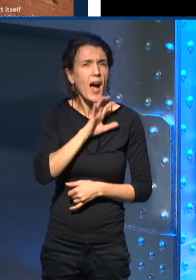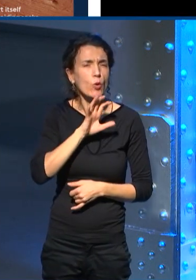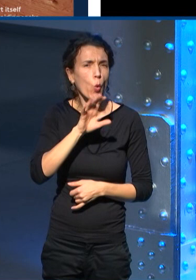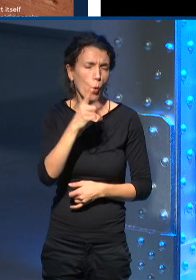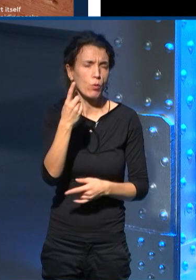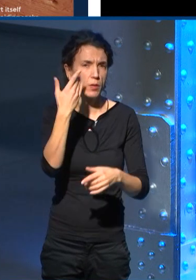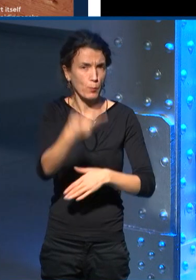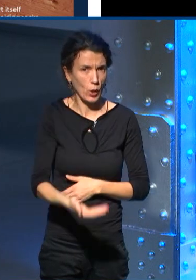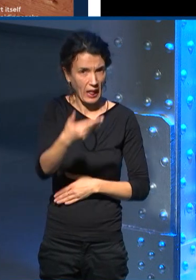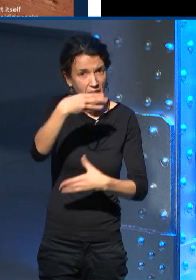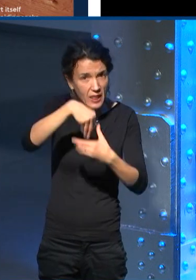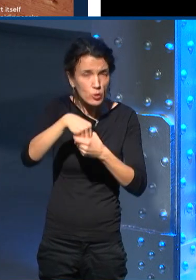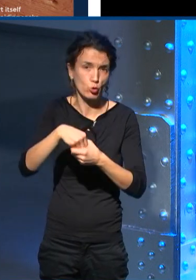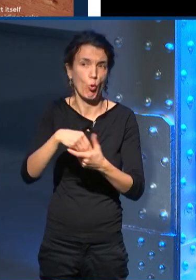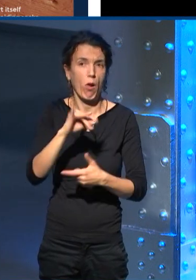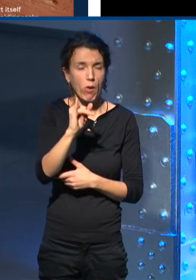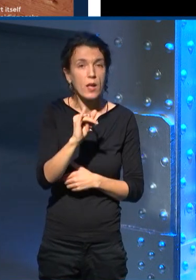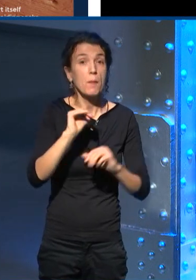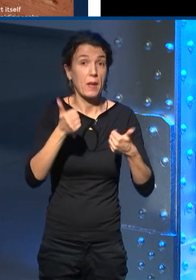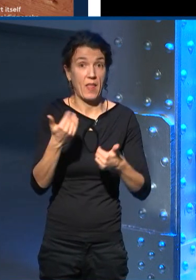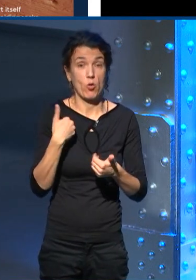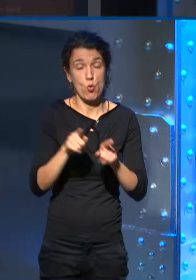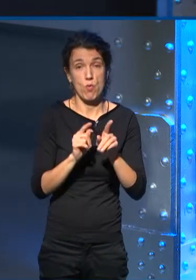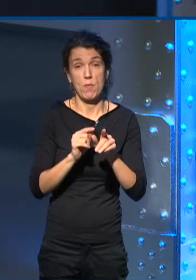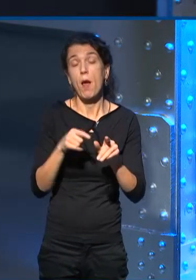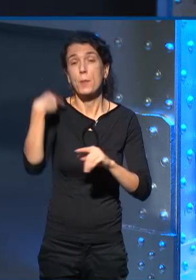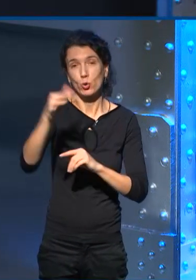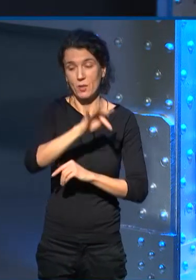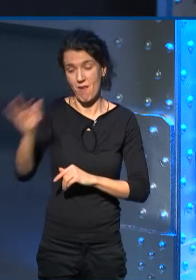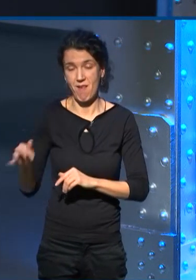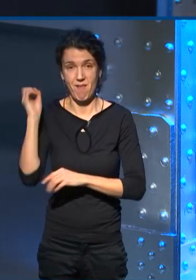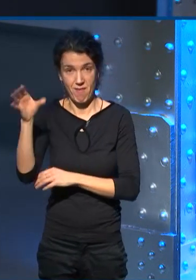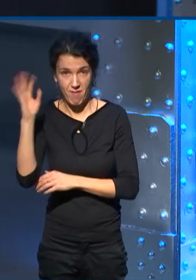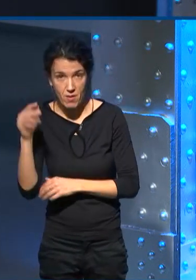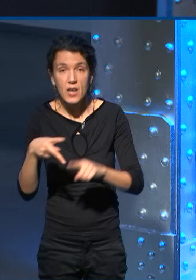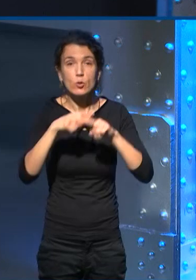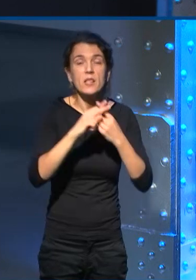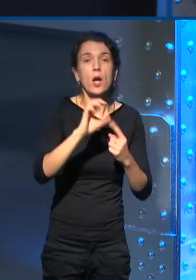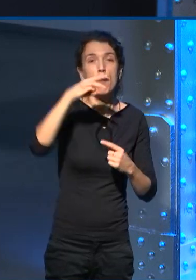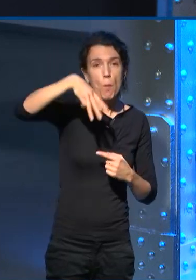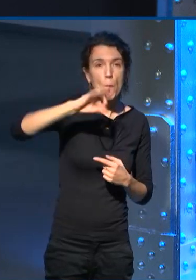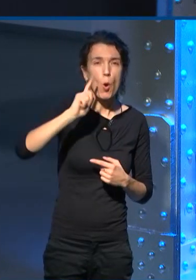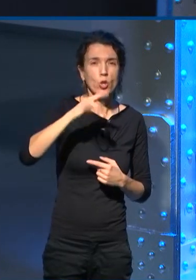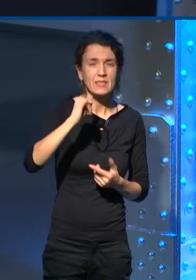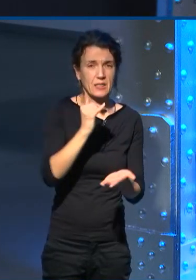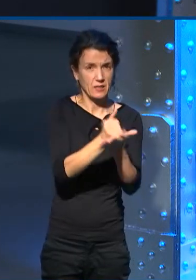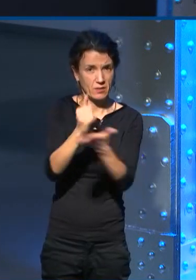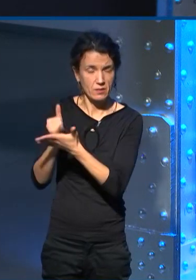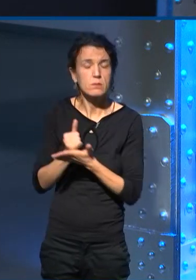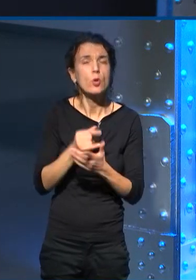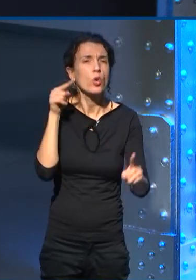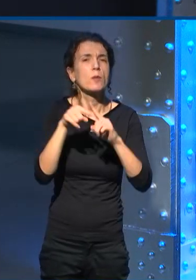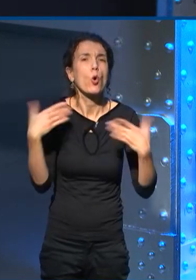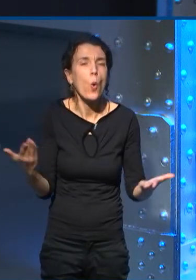avance importante que tiene, ya empezando a abrir paso hacia la siguiente charla, que es un instrumento que se llama MOXIE. Es un experimento que lo que está encaminado es